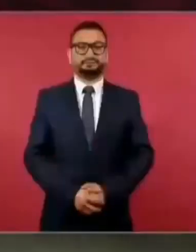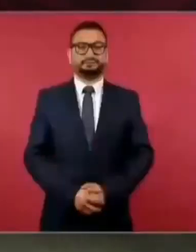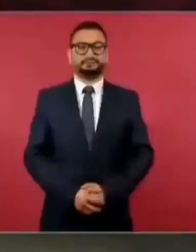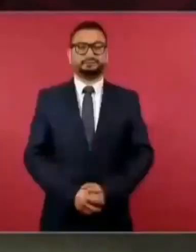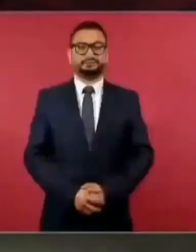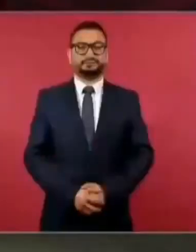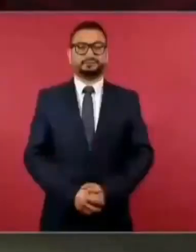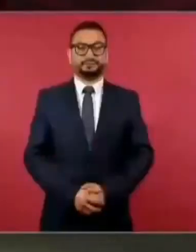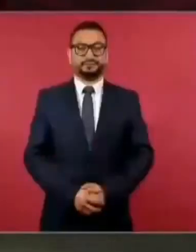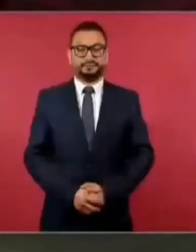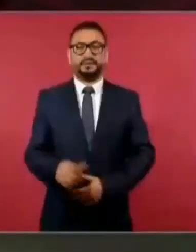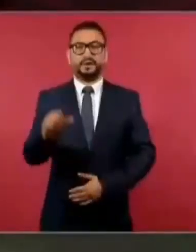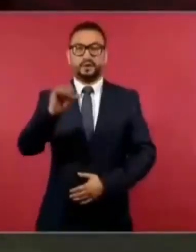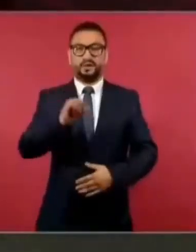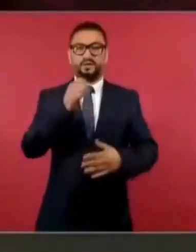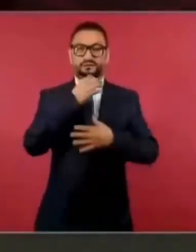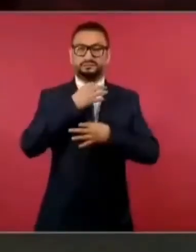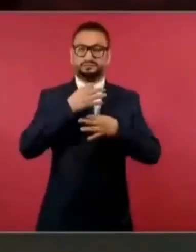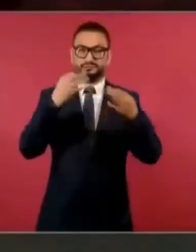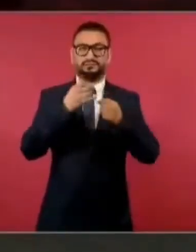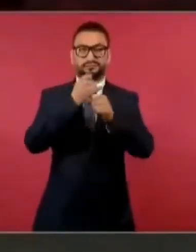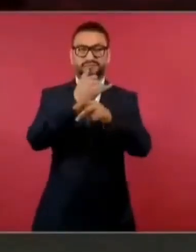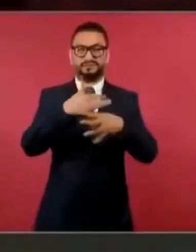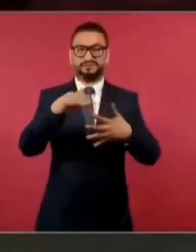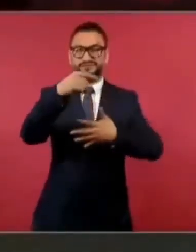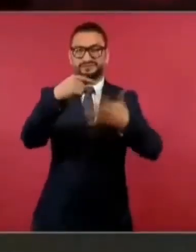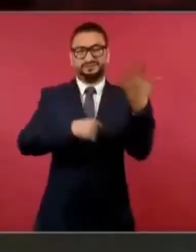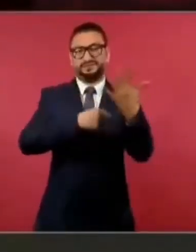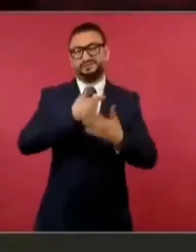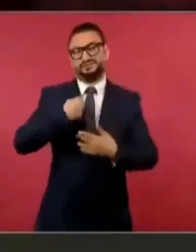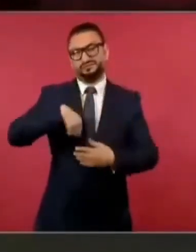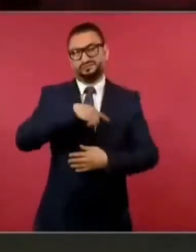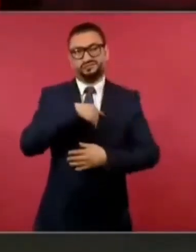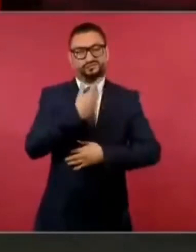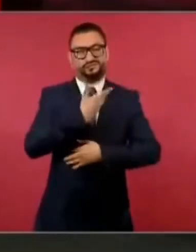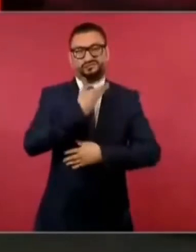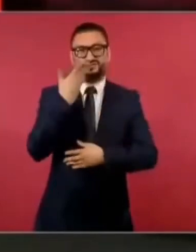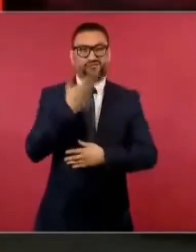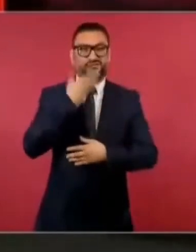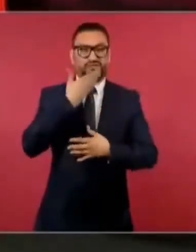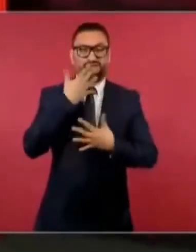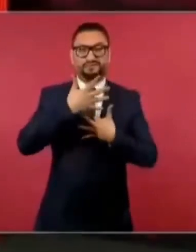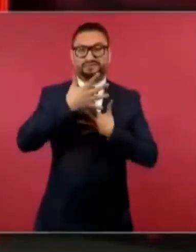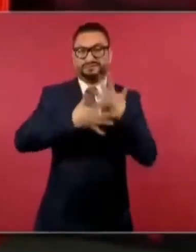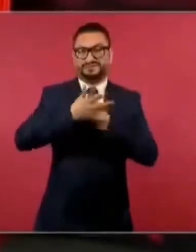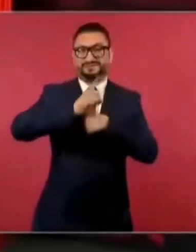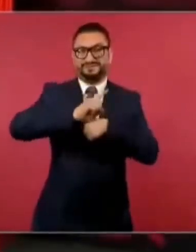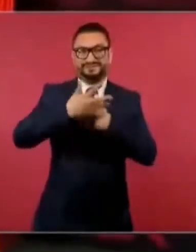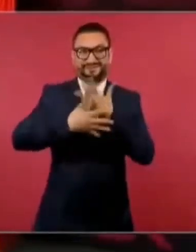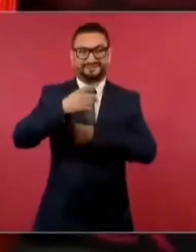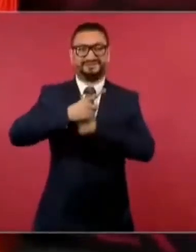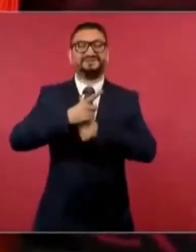Vamos a informar el día de hoy, como lo hacemos cada 15 días,